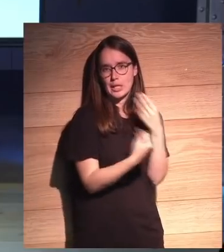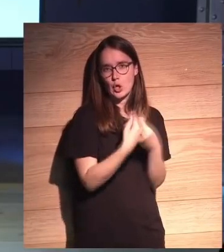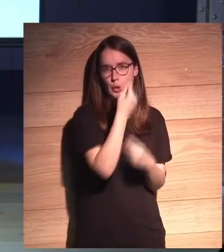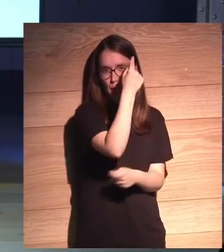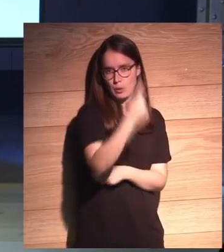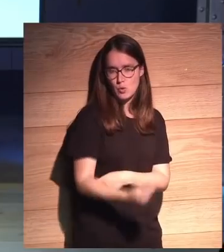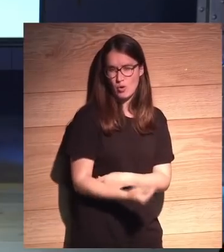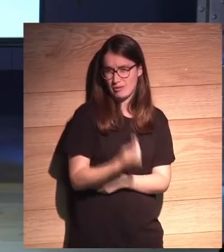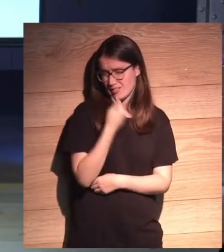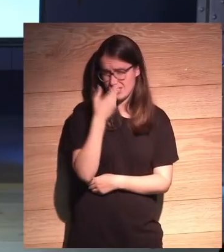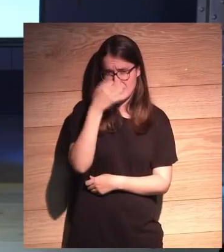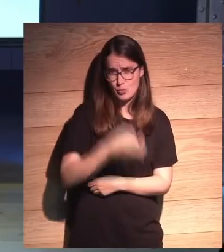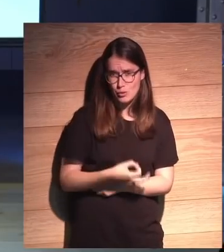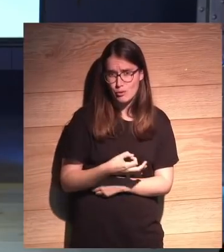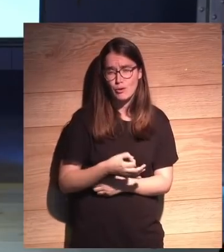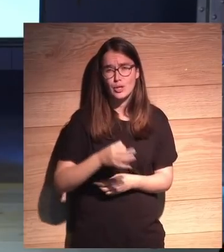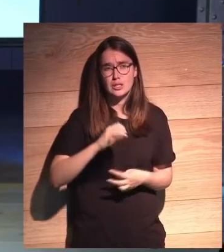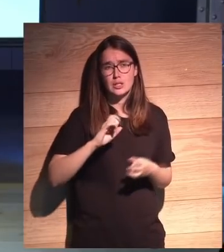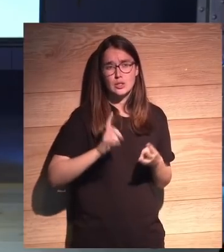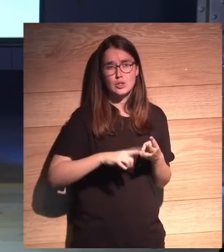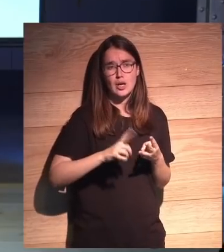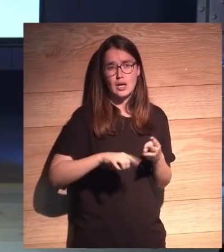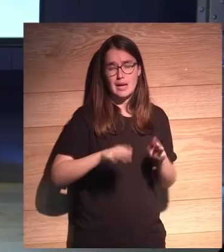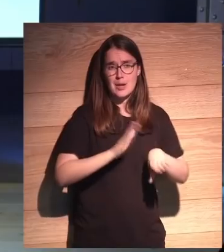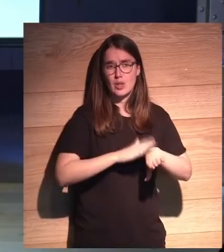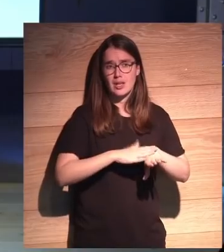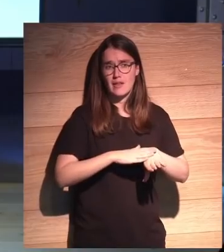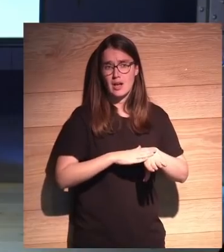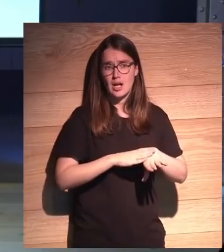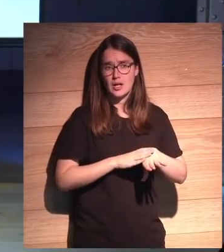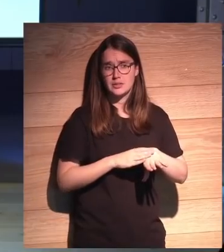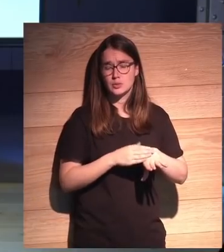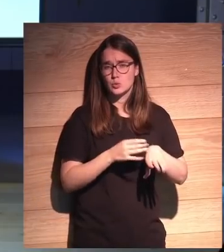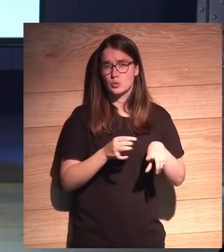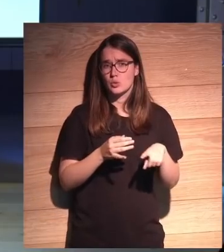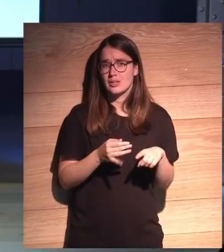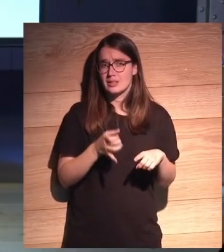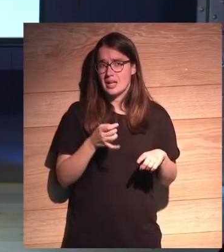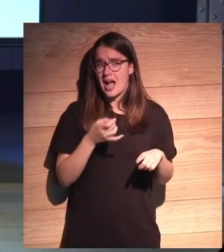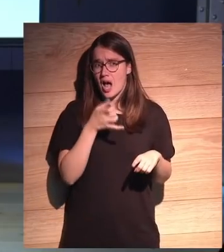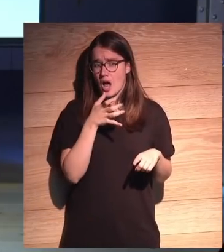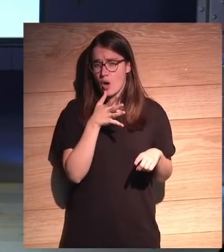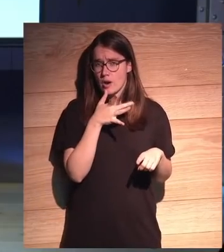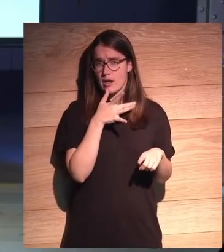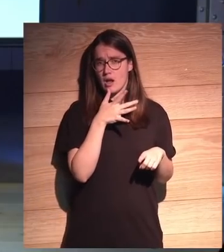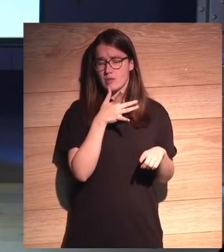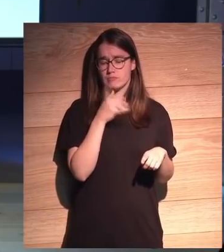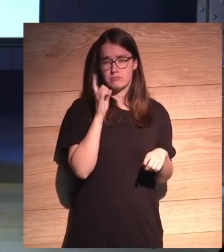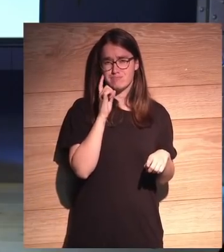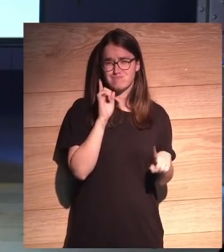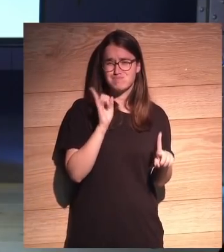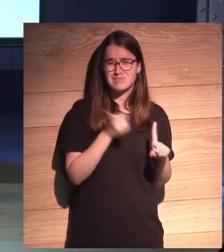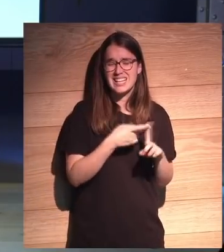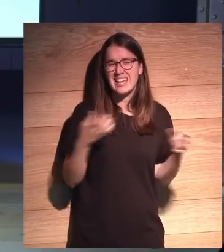dibujos, seguramente, ¿no? Y tiene en la mano izquierda un instrumento que ahora nos cuesta trabajo